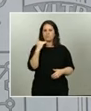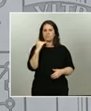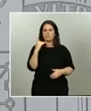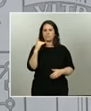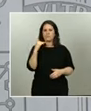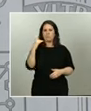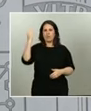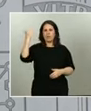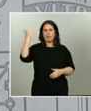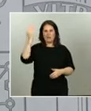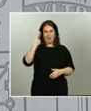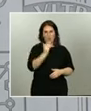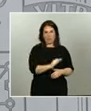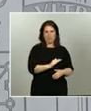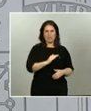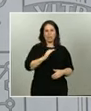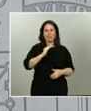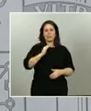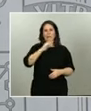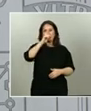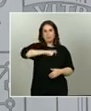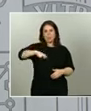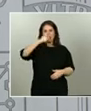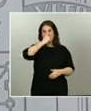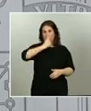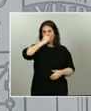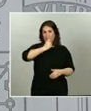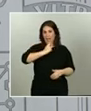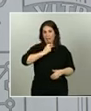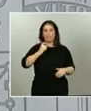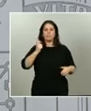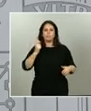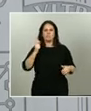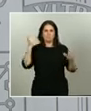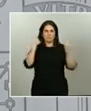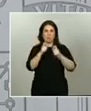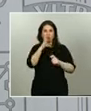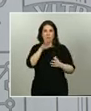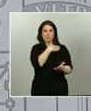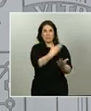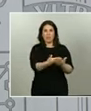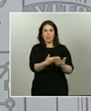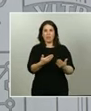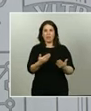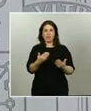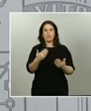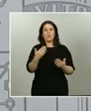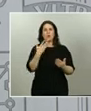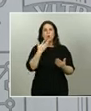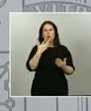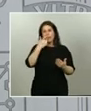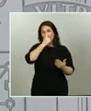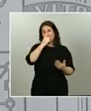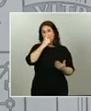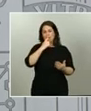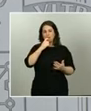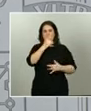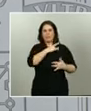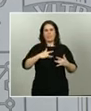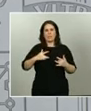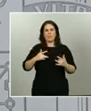que vayan a tener la gripe. Hasta cierto punto, la vacuna de la gripe es hasta ahora muy buena para reducir las complicaciones. No reduce la transmisión en